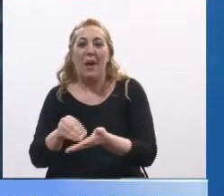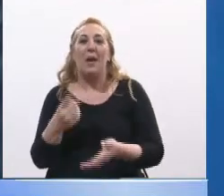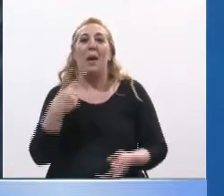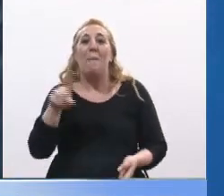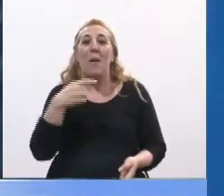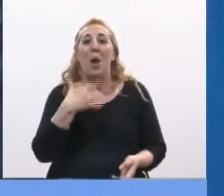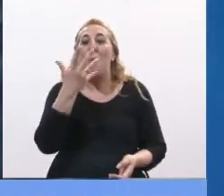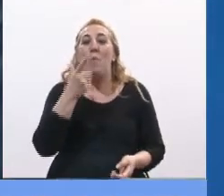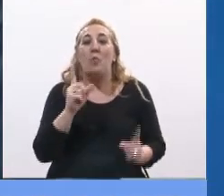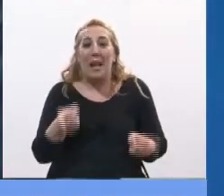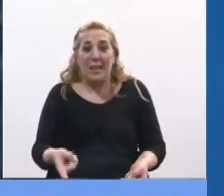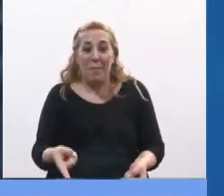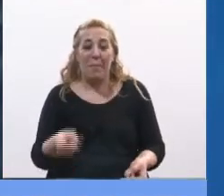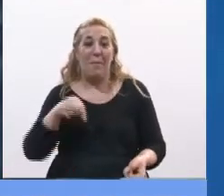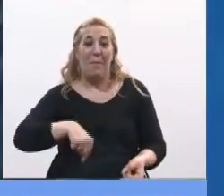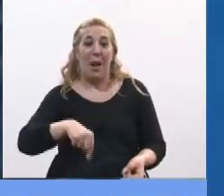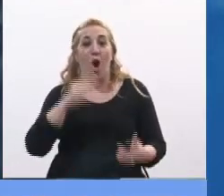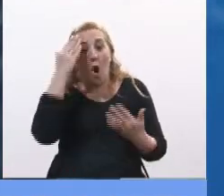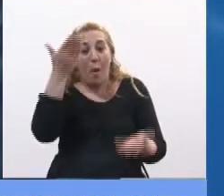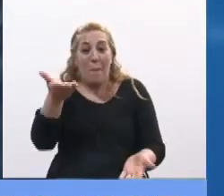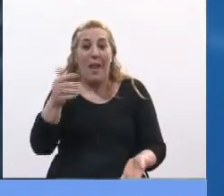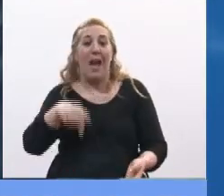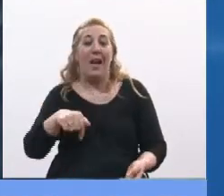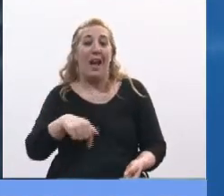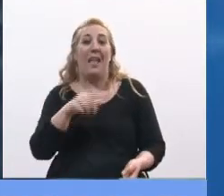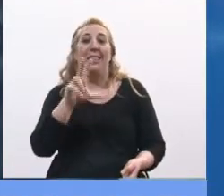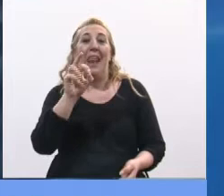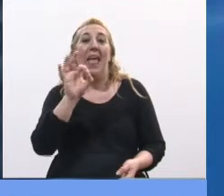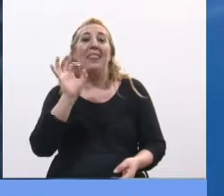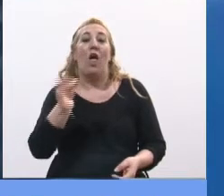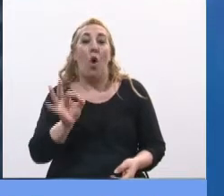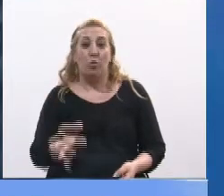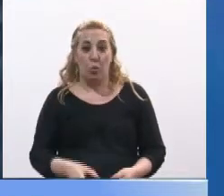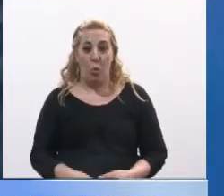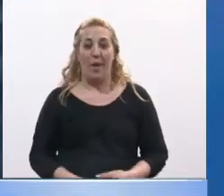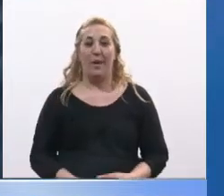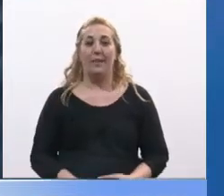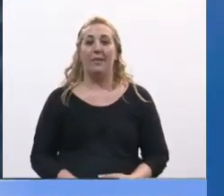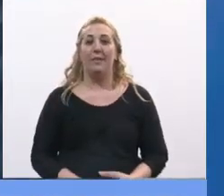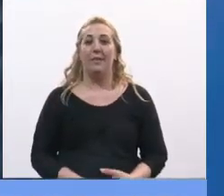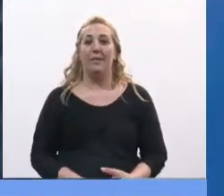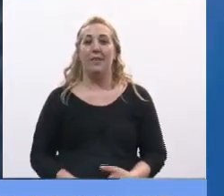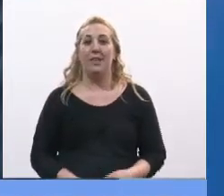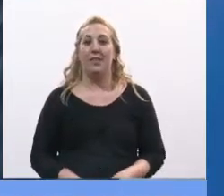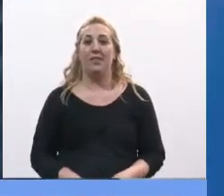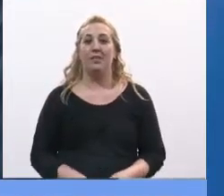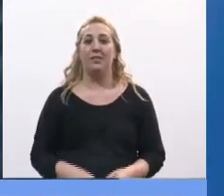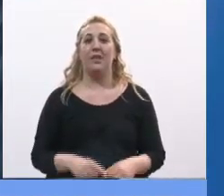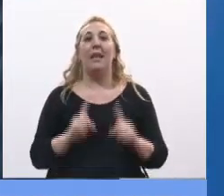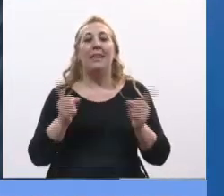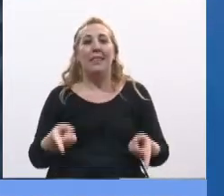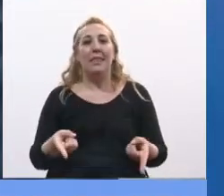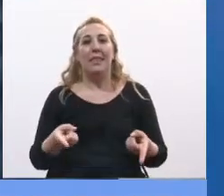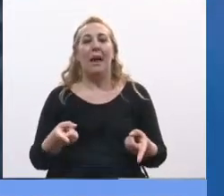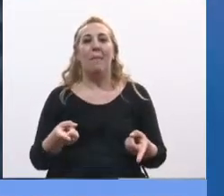gustaría también, en este homenaje a este 30 de octubre, reconocer también el